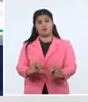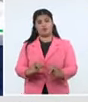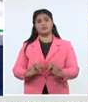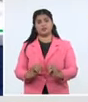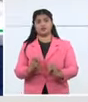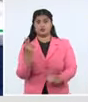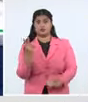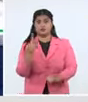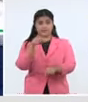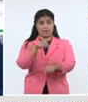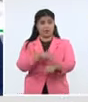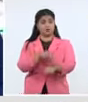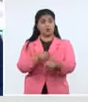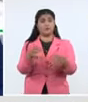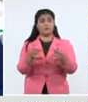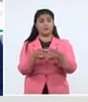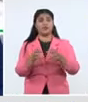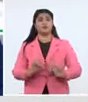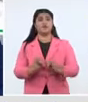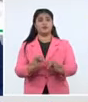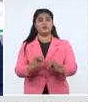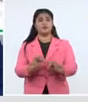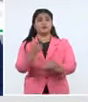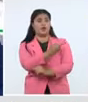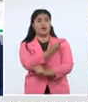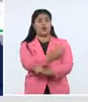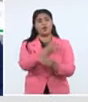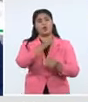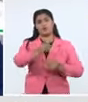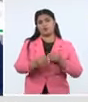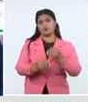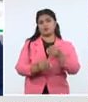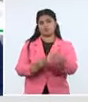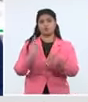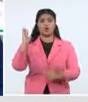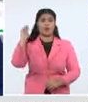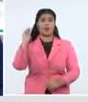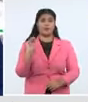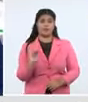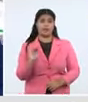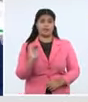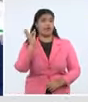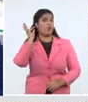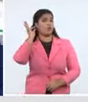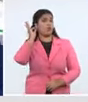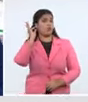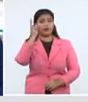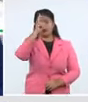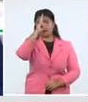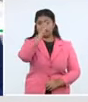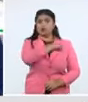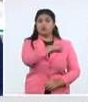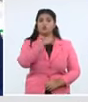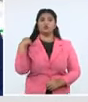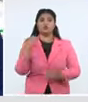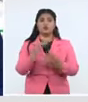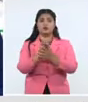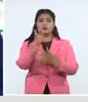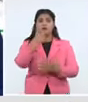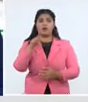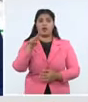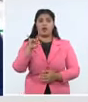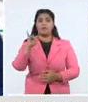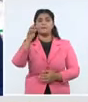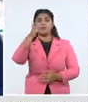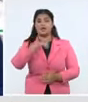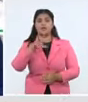de vacunación anti-COVID-19. Para ello contamos con la presencia de la doctora María Elena Soto Entensa, jefa del Departamento de